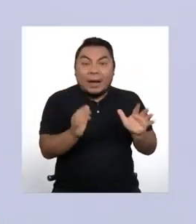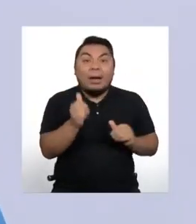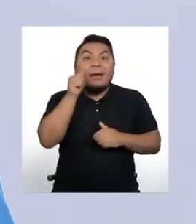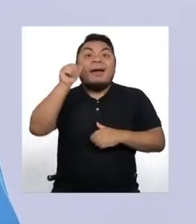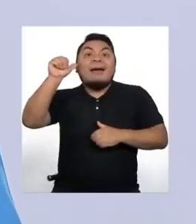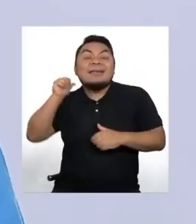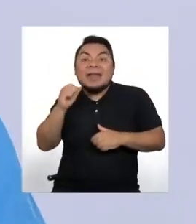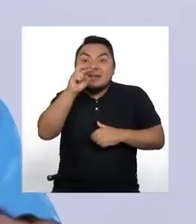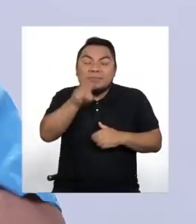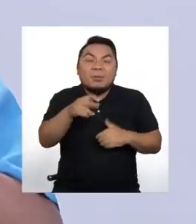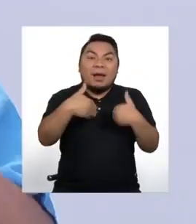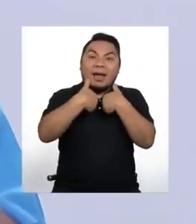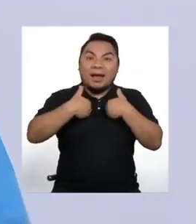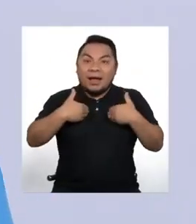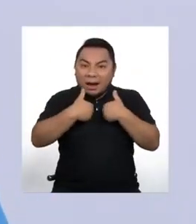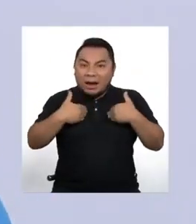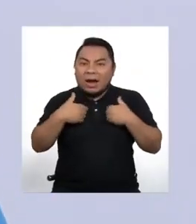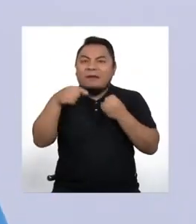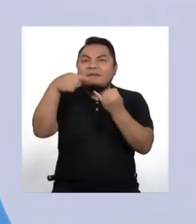Muy bien, vamos a empezar.